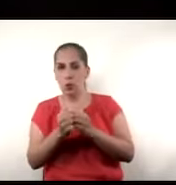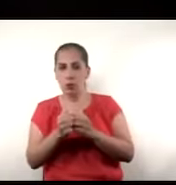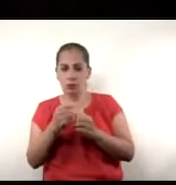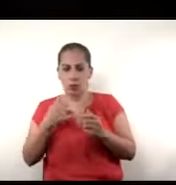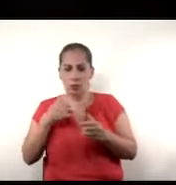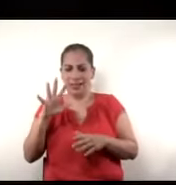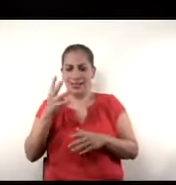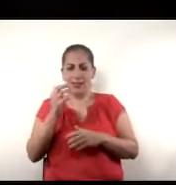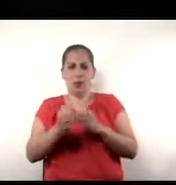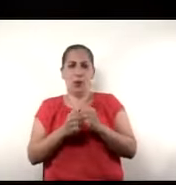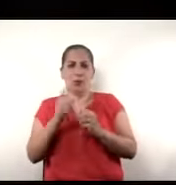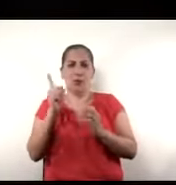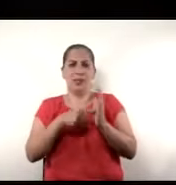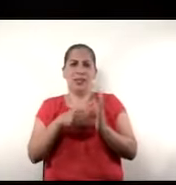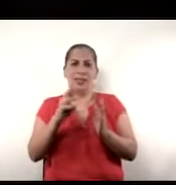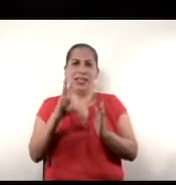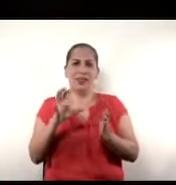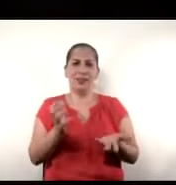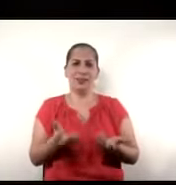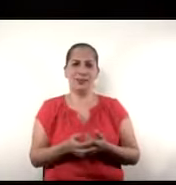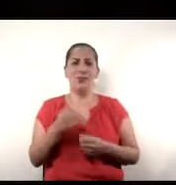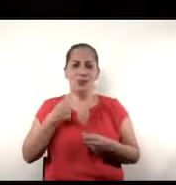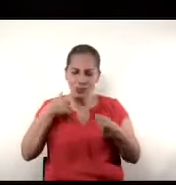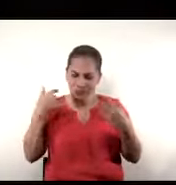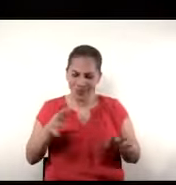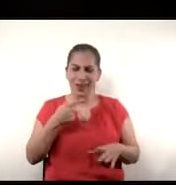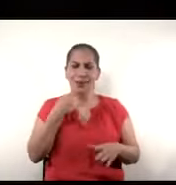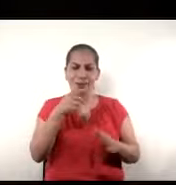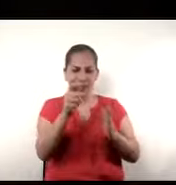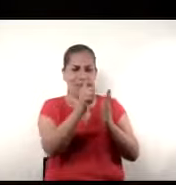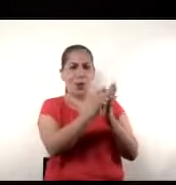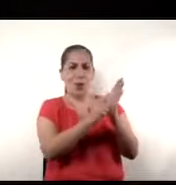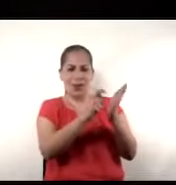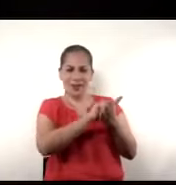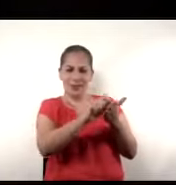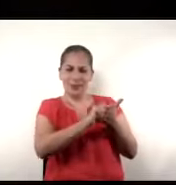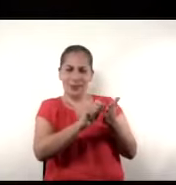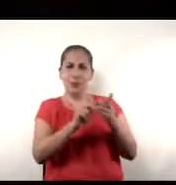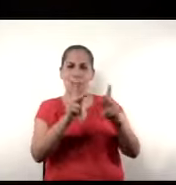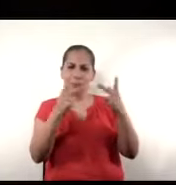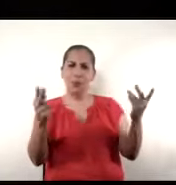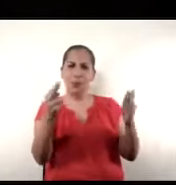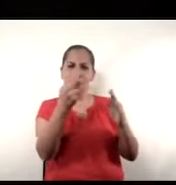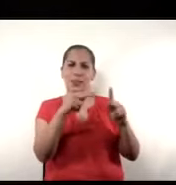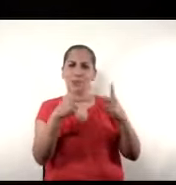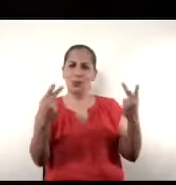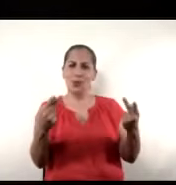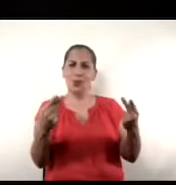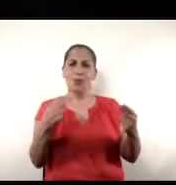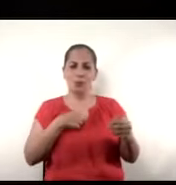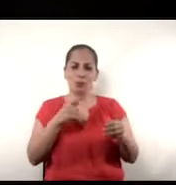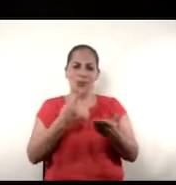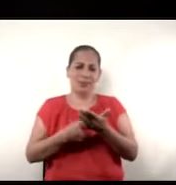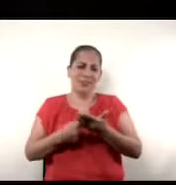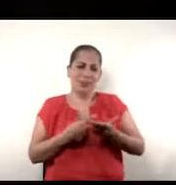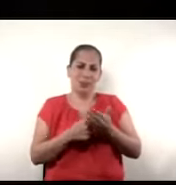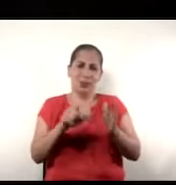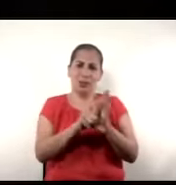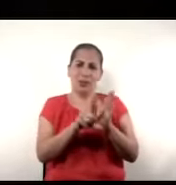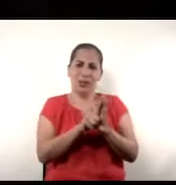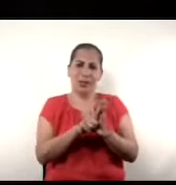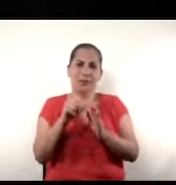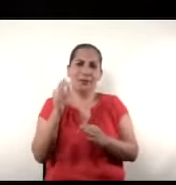vehículos. Yo lo pronostiqué en un artículo en La Nación cuando se estaba apenas discutiendo la ley.